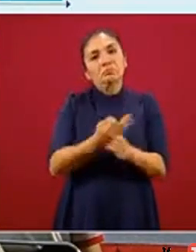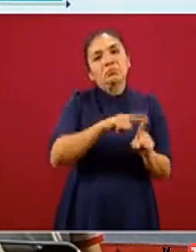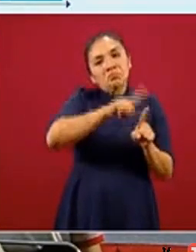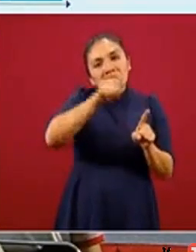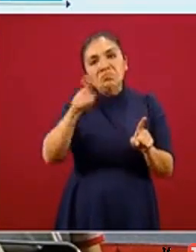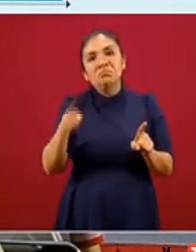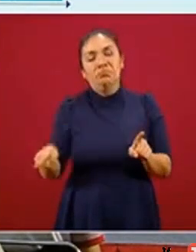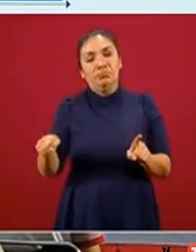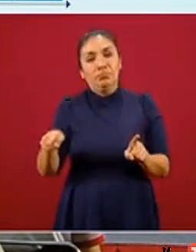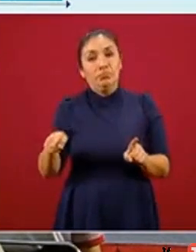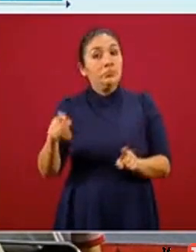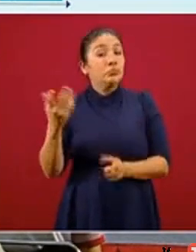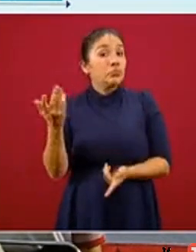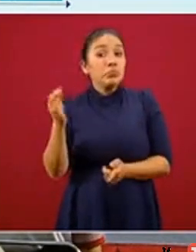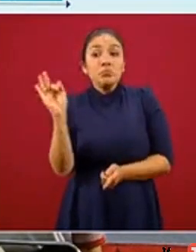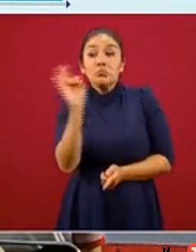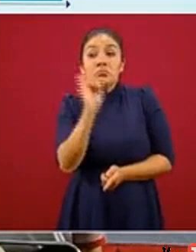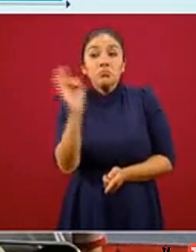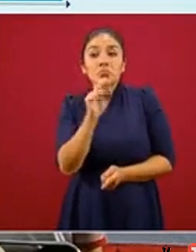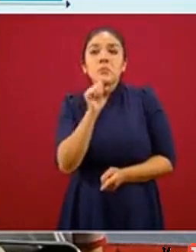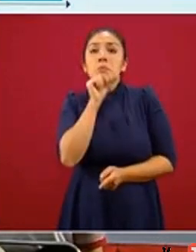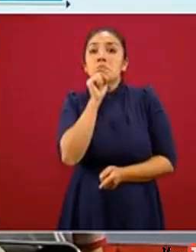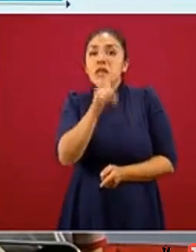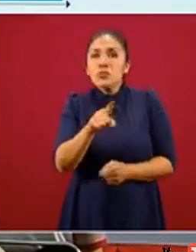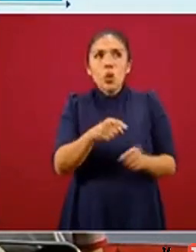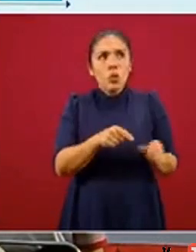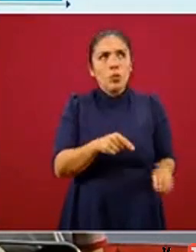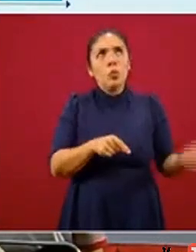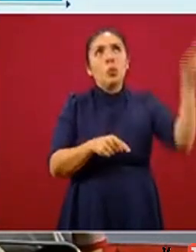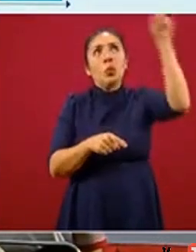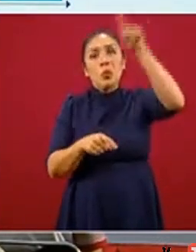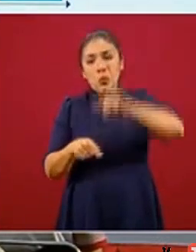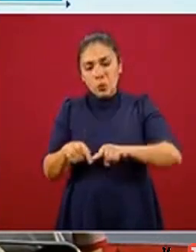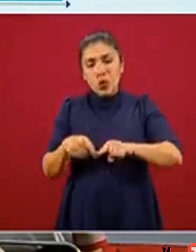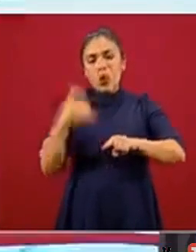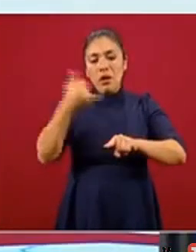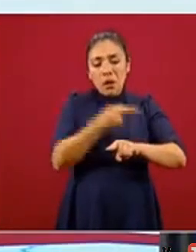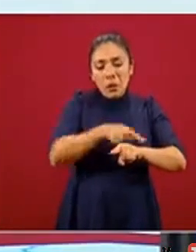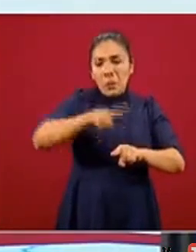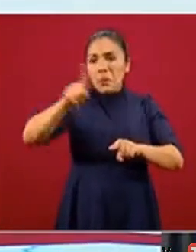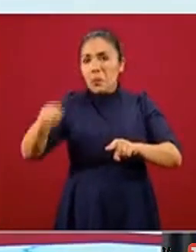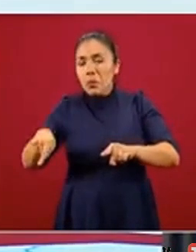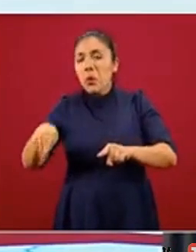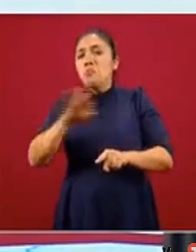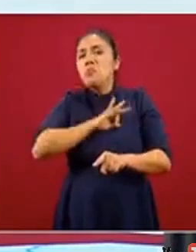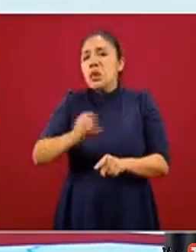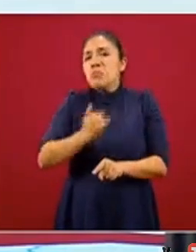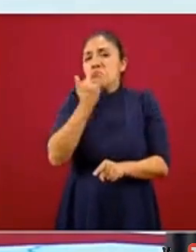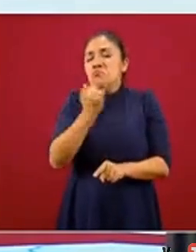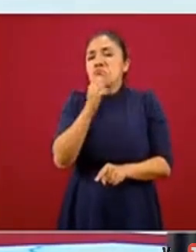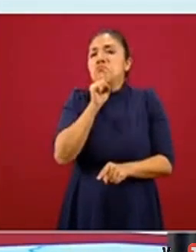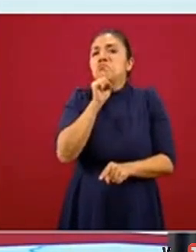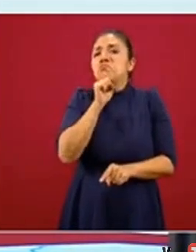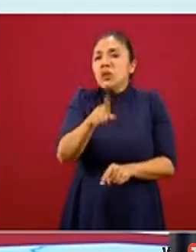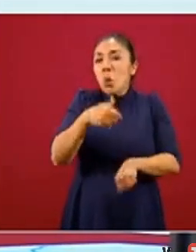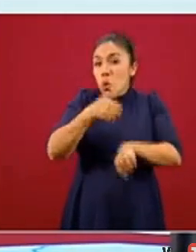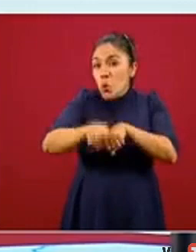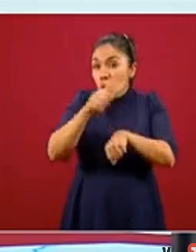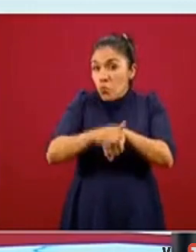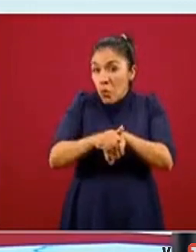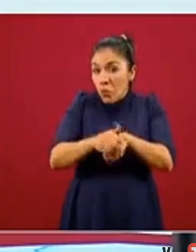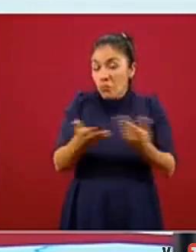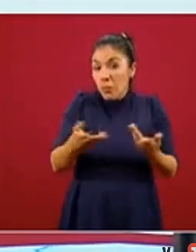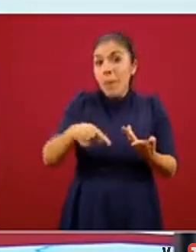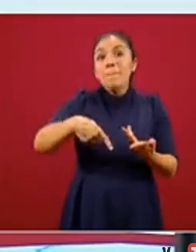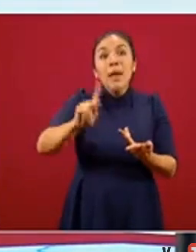Probablemente el número de casos sea el mismo. La diferencia es en cuánto tiempo crece y luego decrece y si